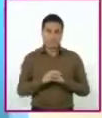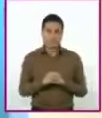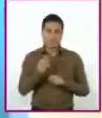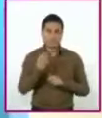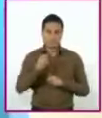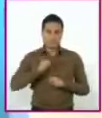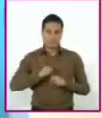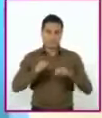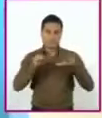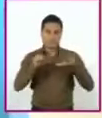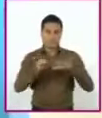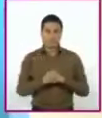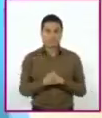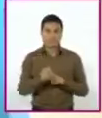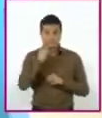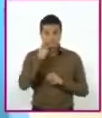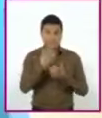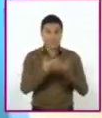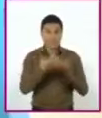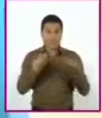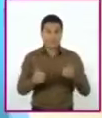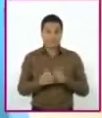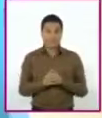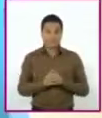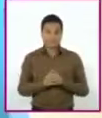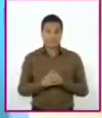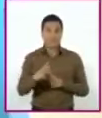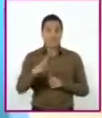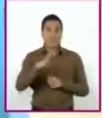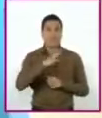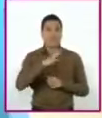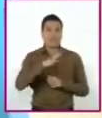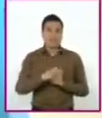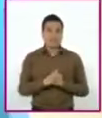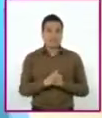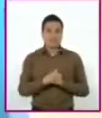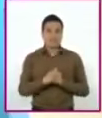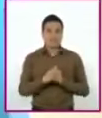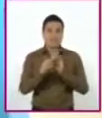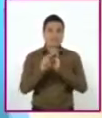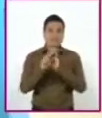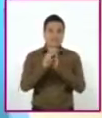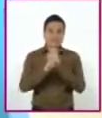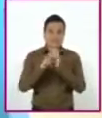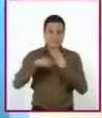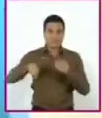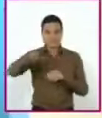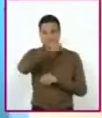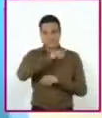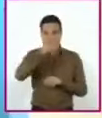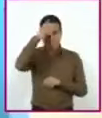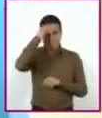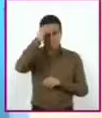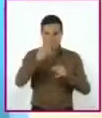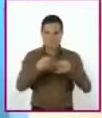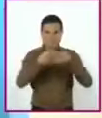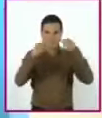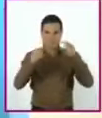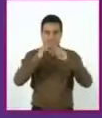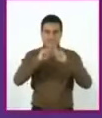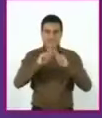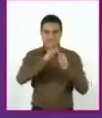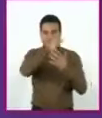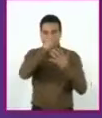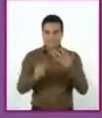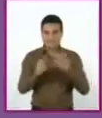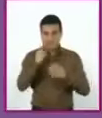ver la siguiente cápsula del tiempo para reafirmar los principales procesos y hechos del virreinato. Acompáñame.